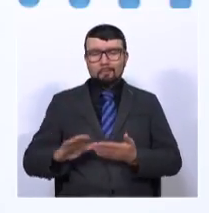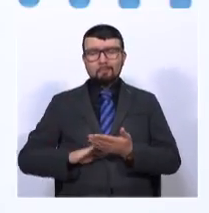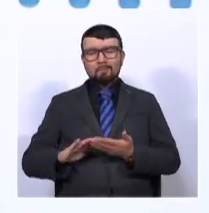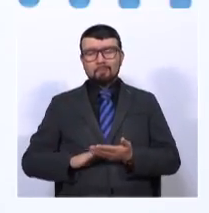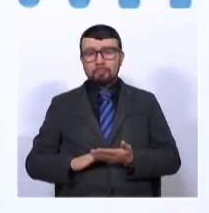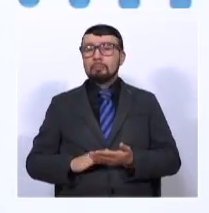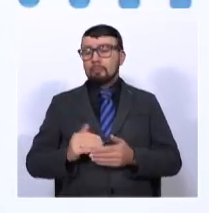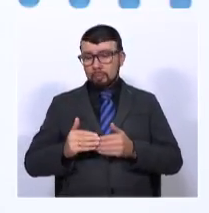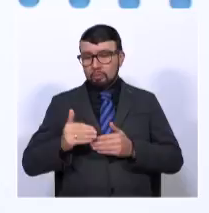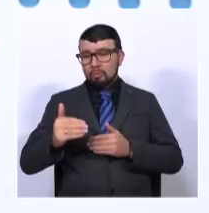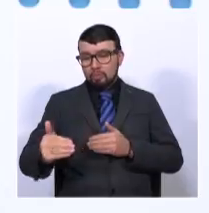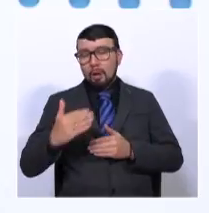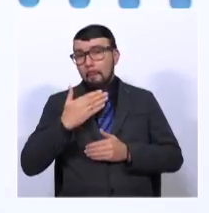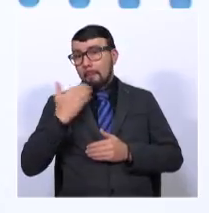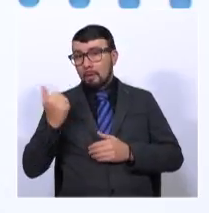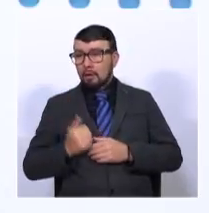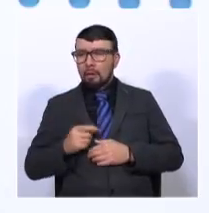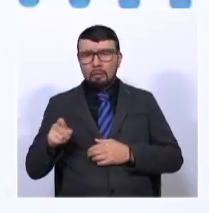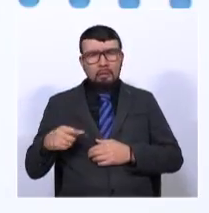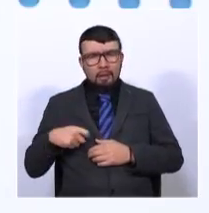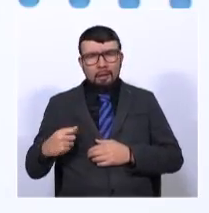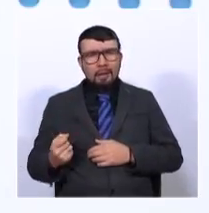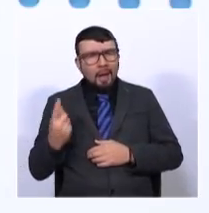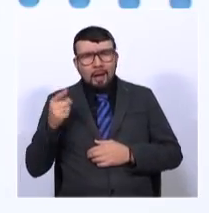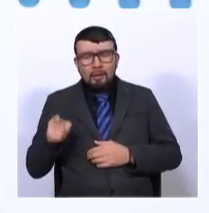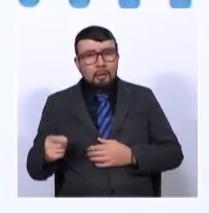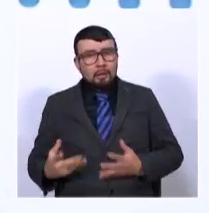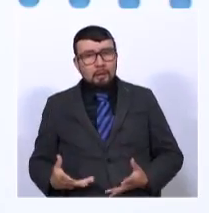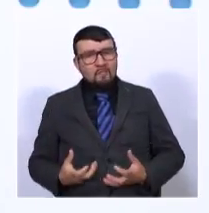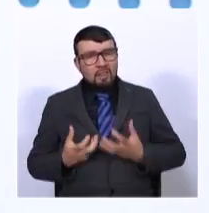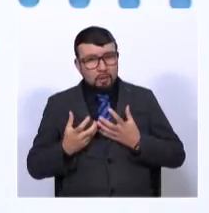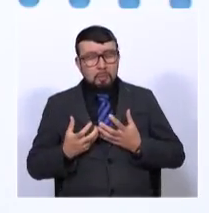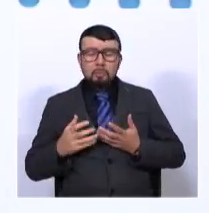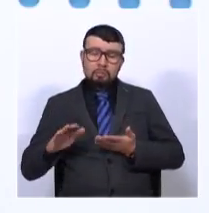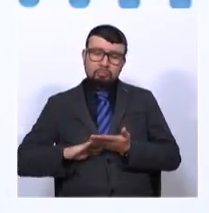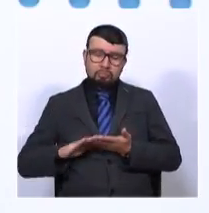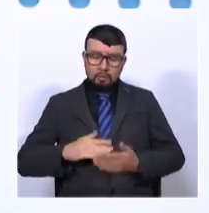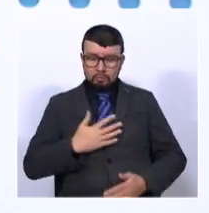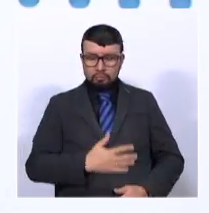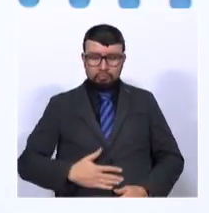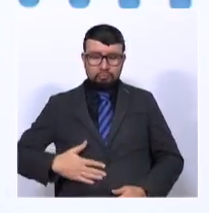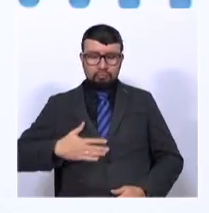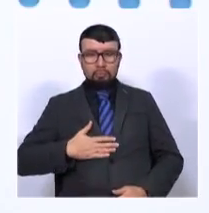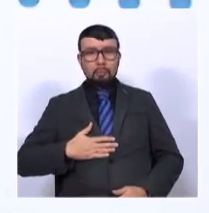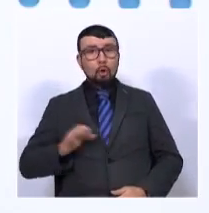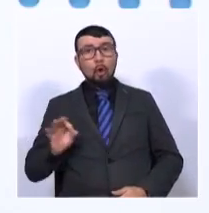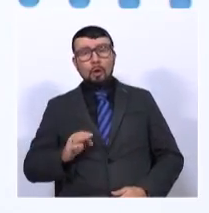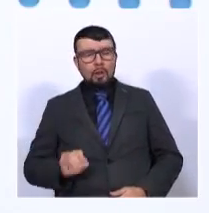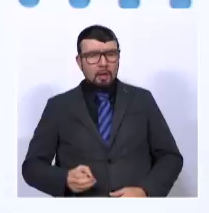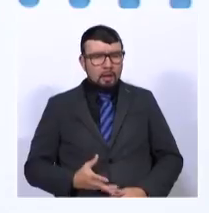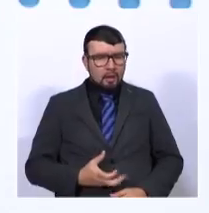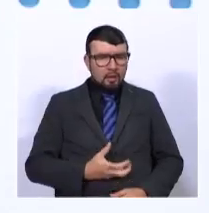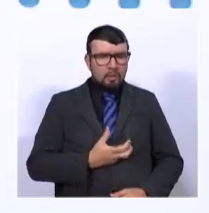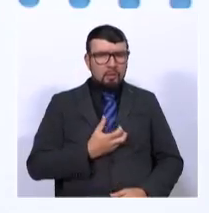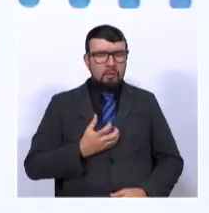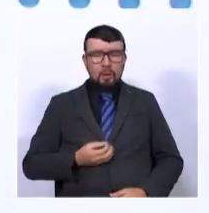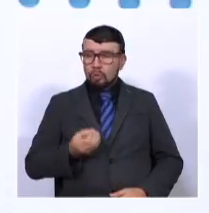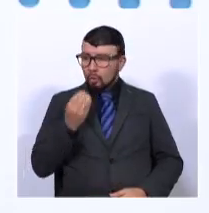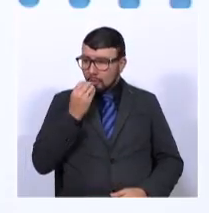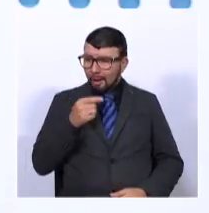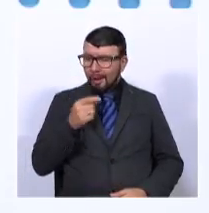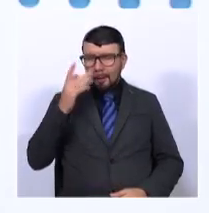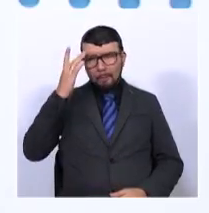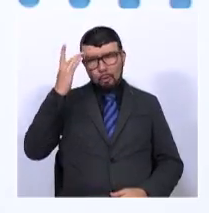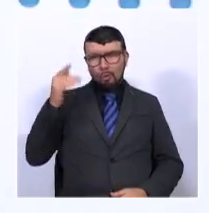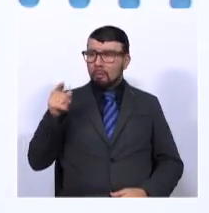tratar si es un proceso infeccioso a nivel del estómago, si es una gastritis por irritación, cómo está su